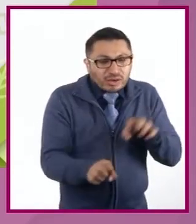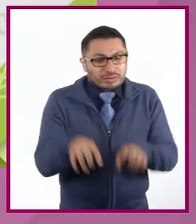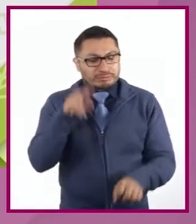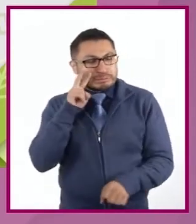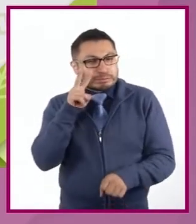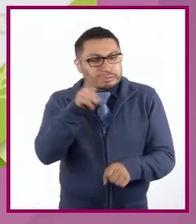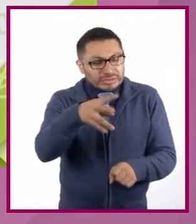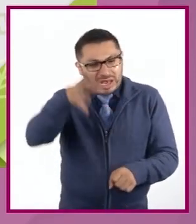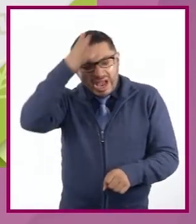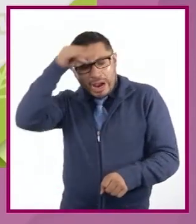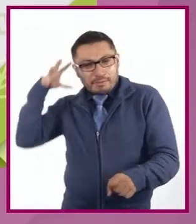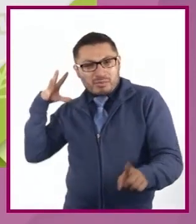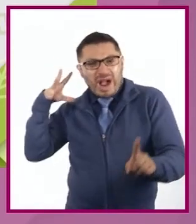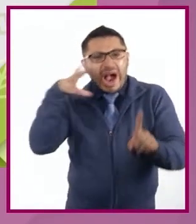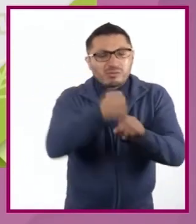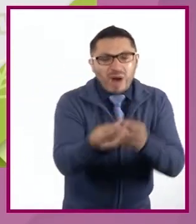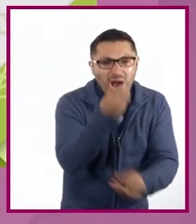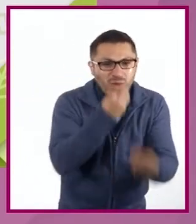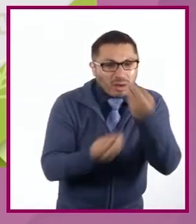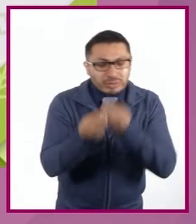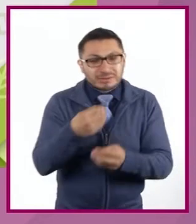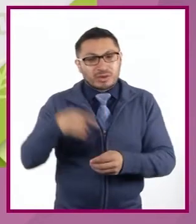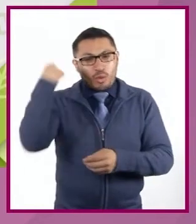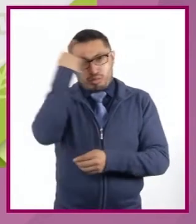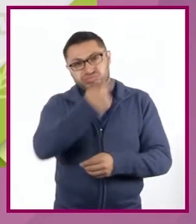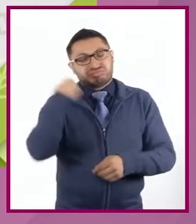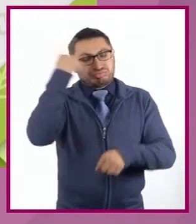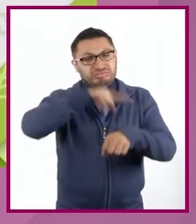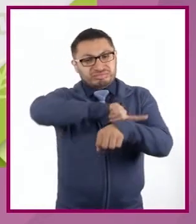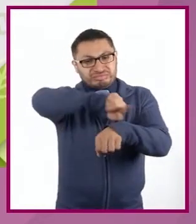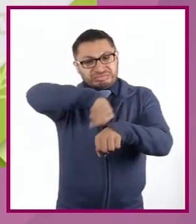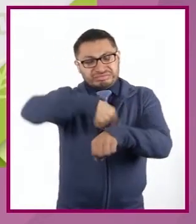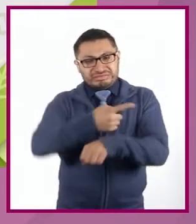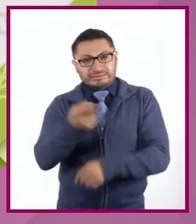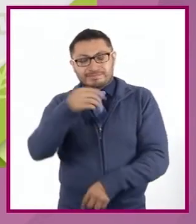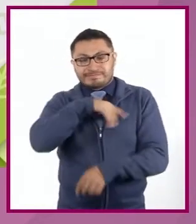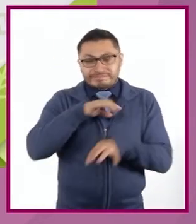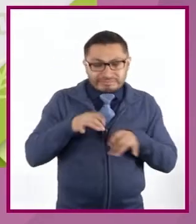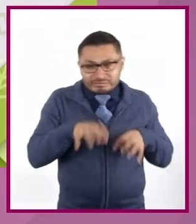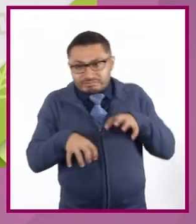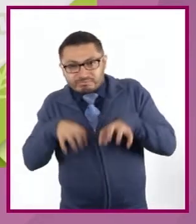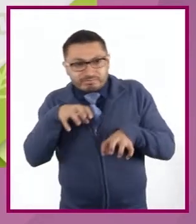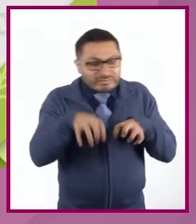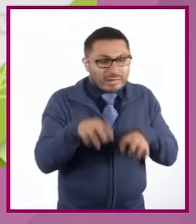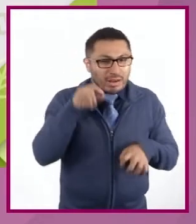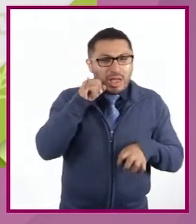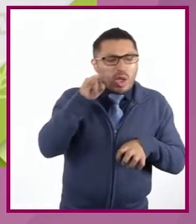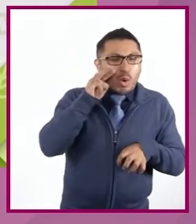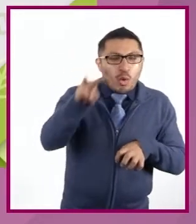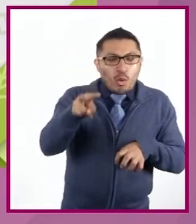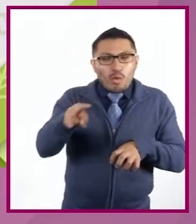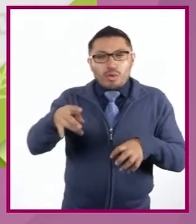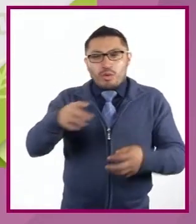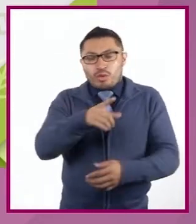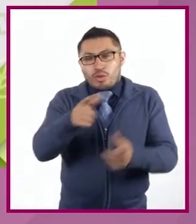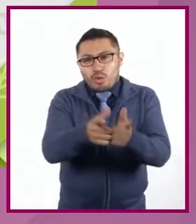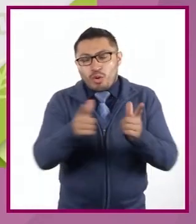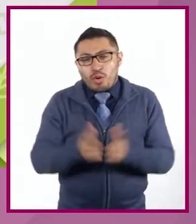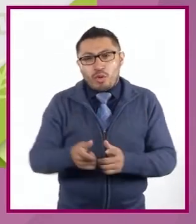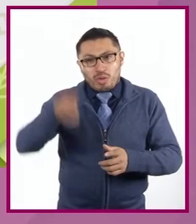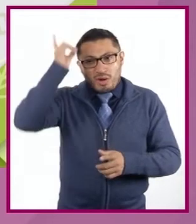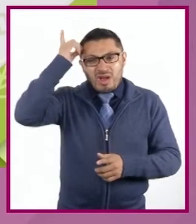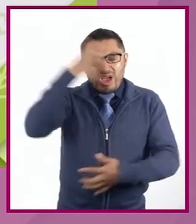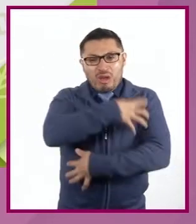alimento. Caminaron por horas, hasta que a lo lejos divisaron a un grupo de cebras y, por supuesto, Seth se